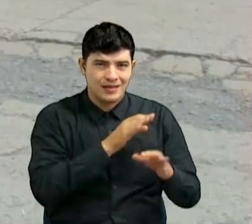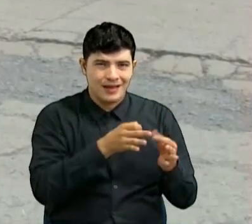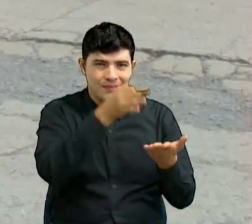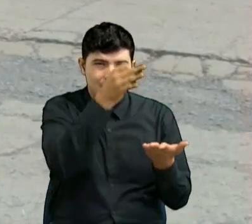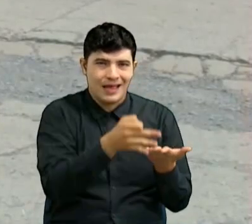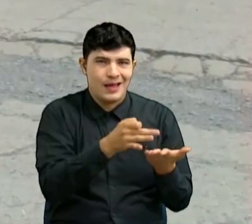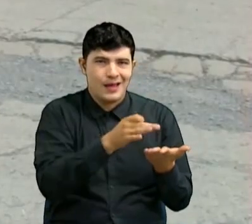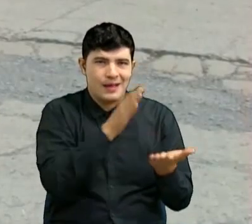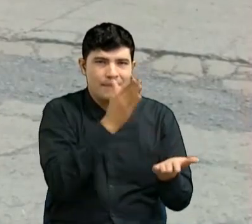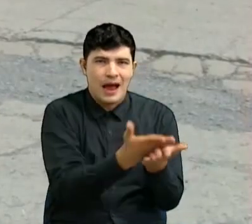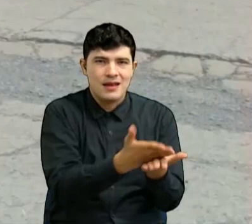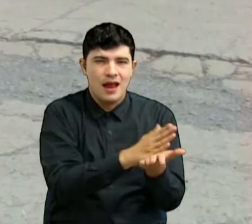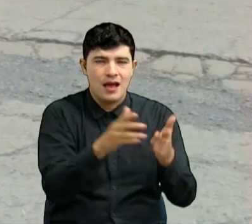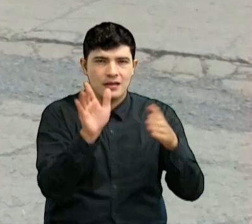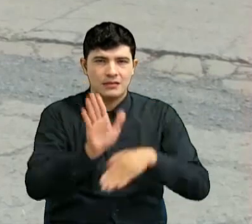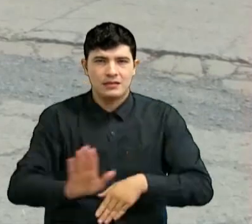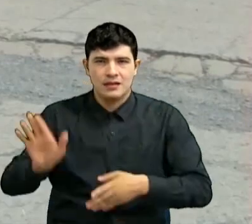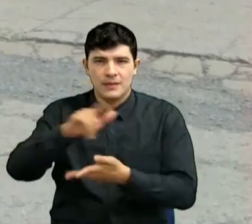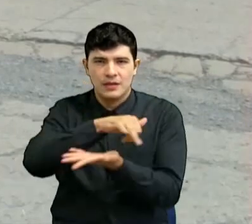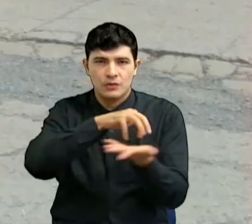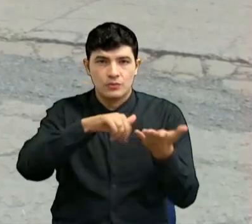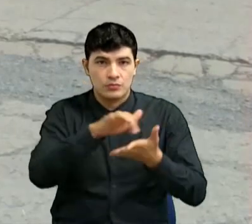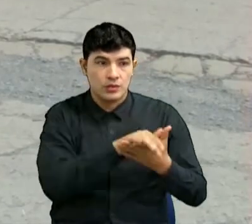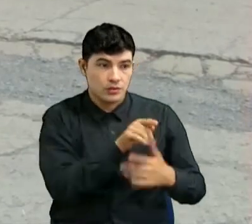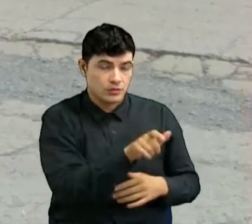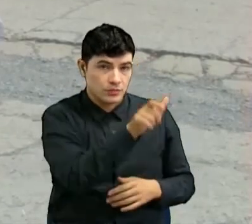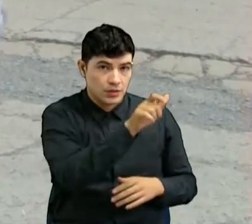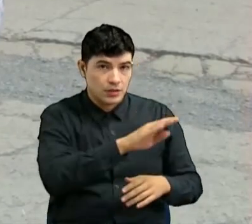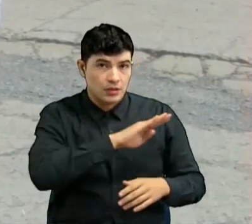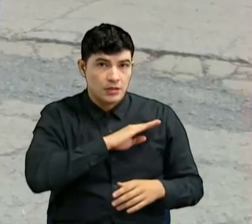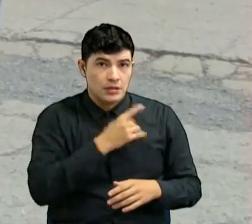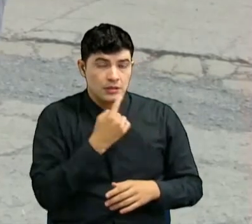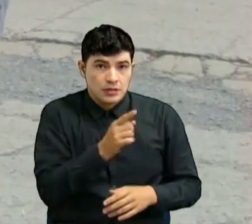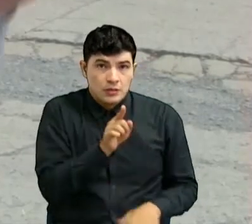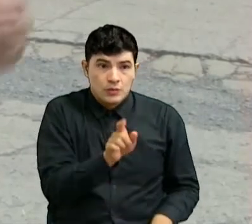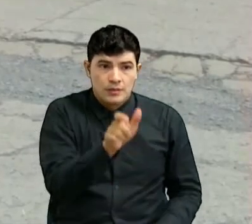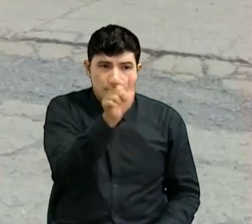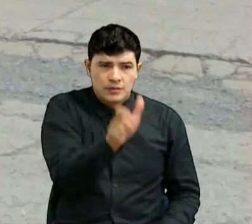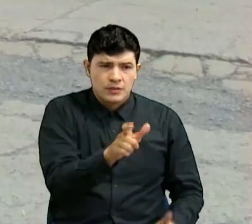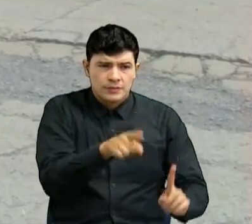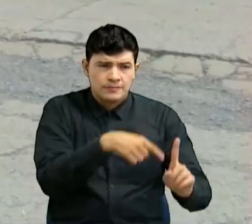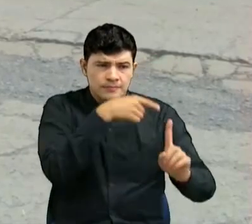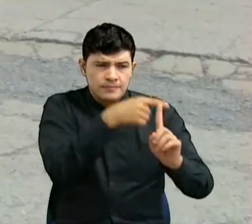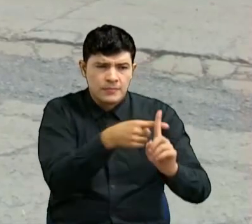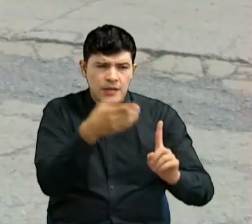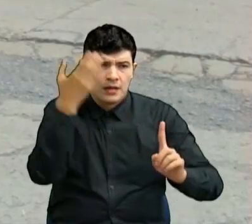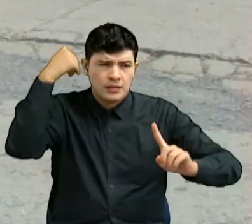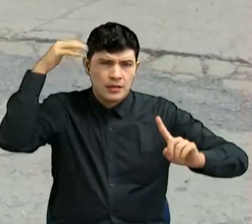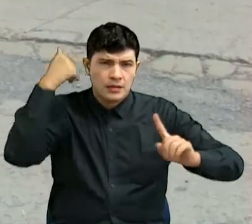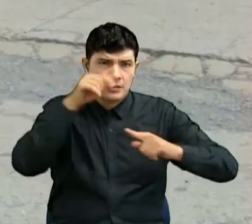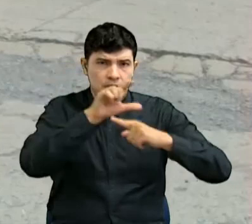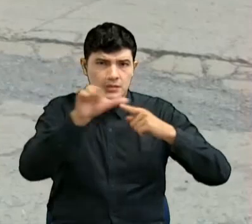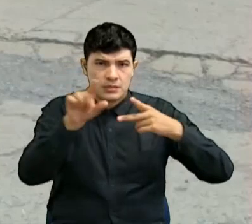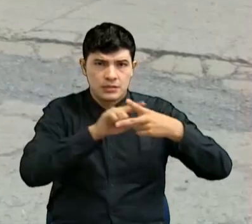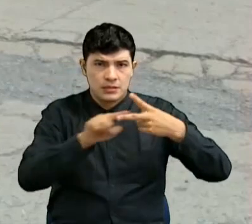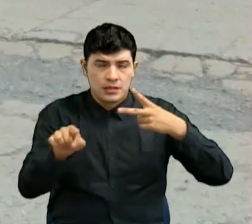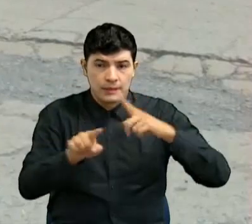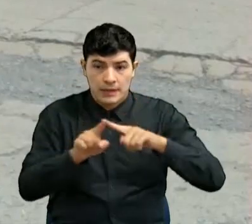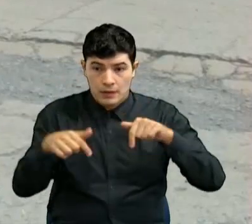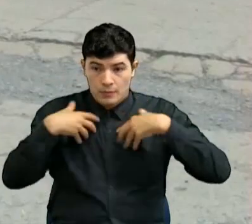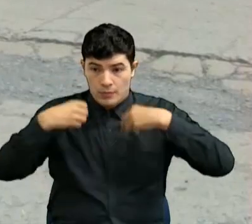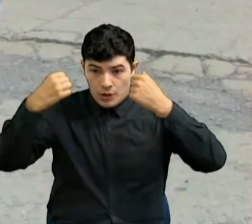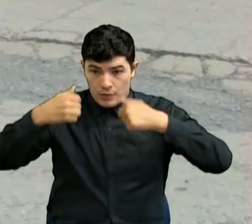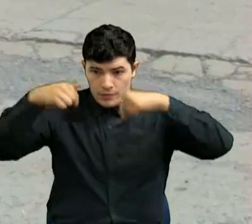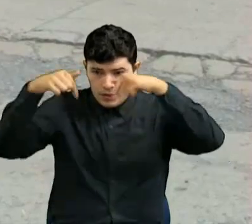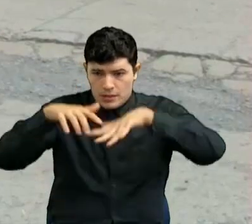del departamento de Santander, manifestó que un caso positivo que se presentó hace algunas semanas no era propio de